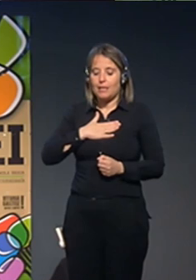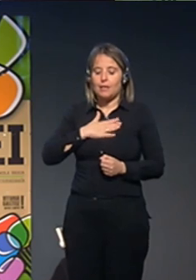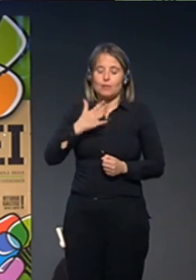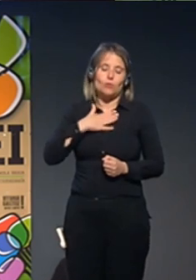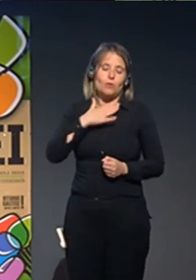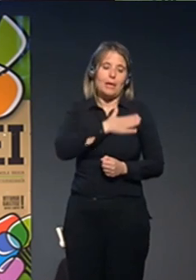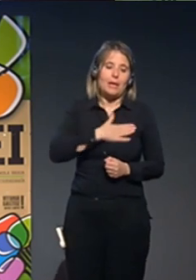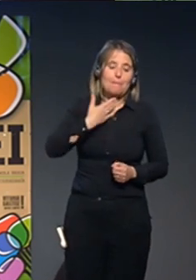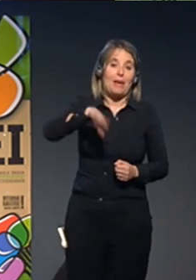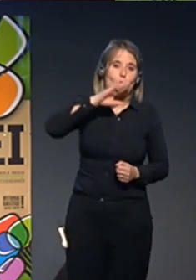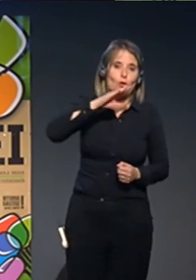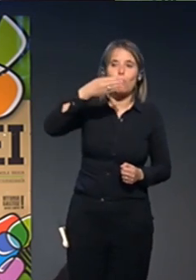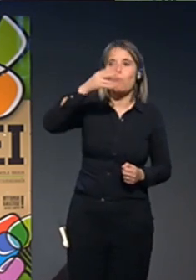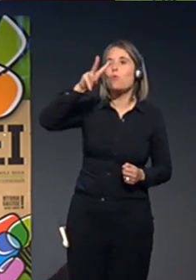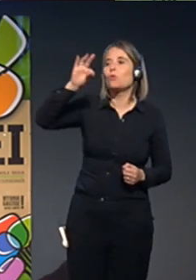bután